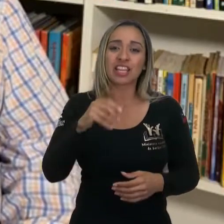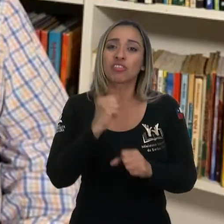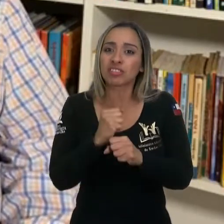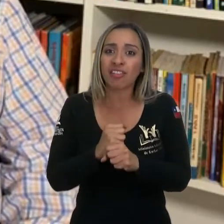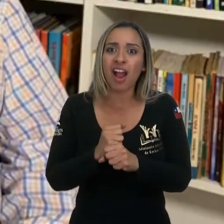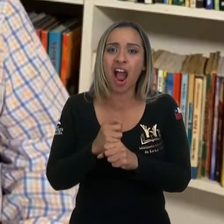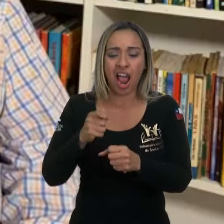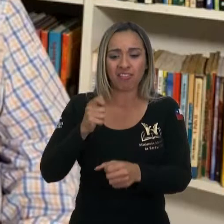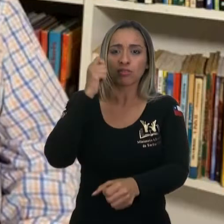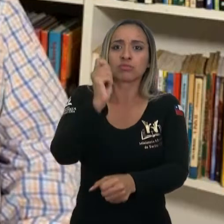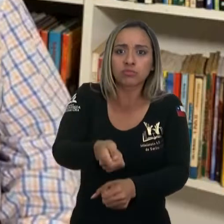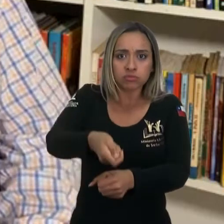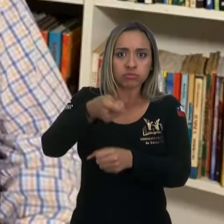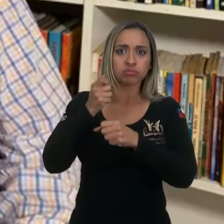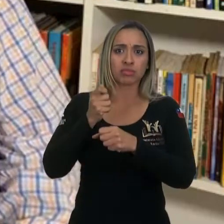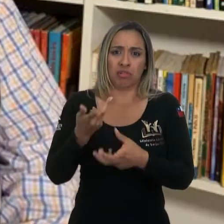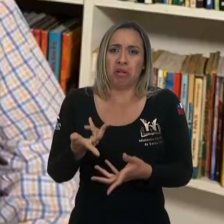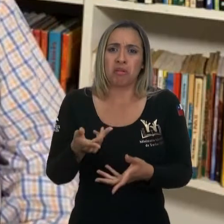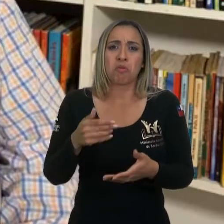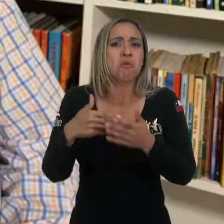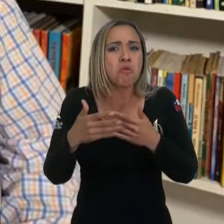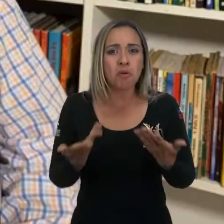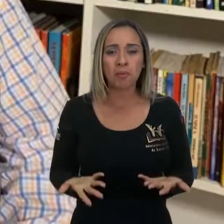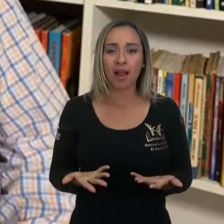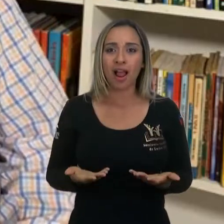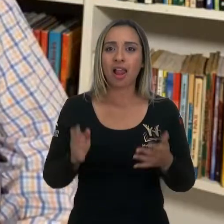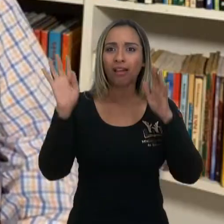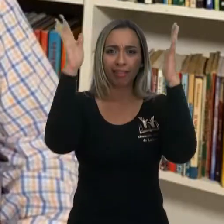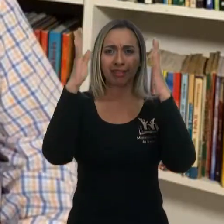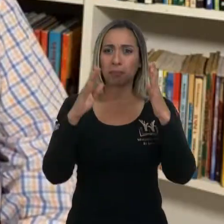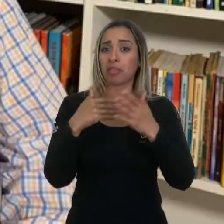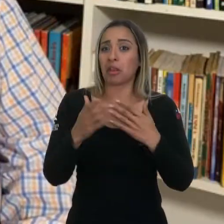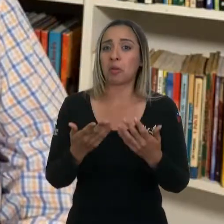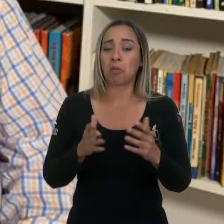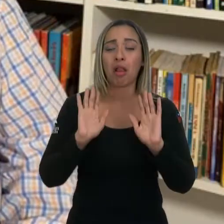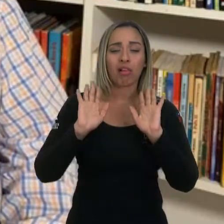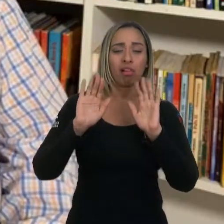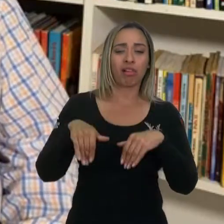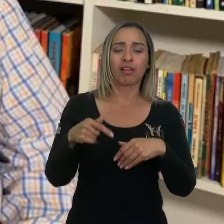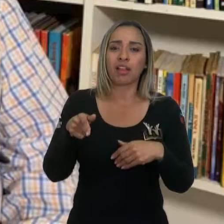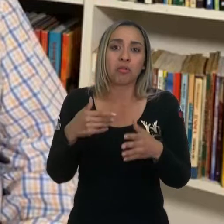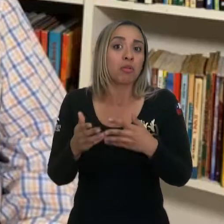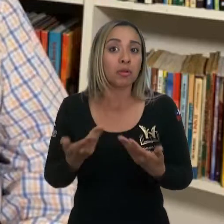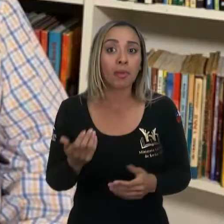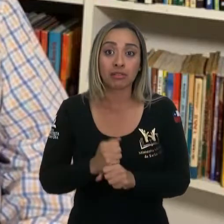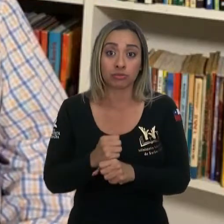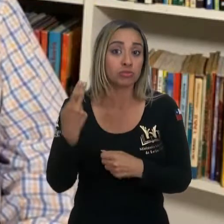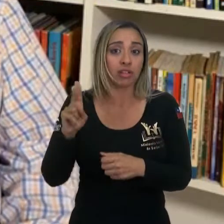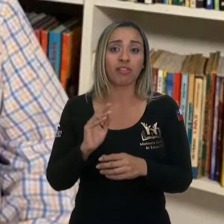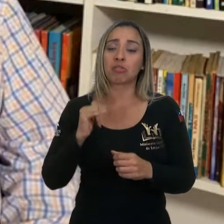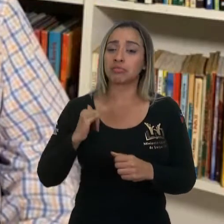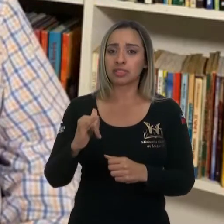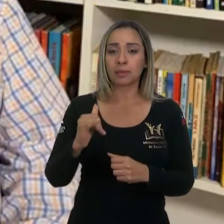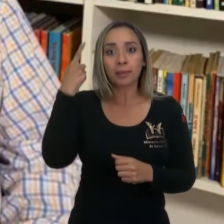en medio del mar. Ellos no se asustarían por cualquier tempestad pasajera, liviana. Aquella noche